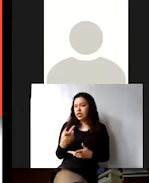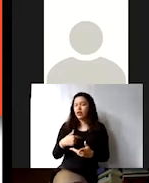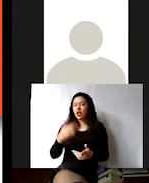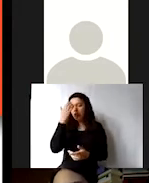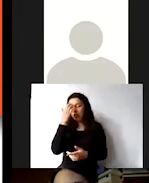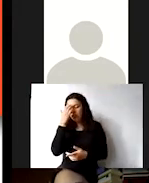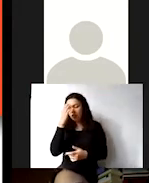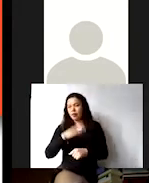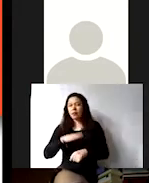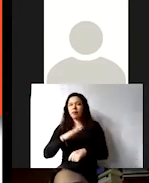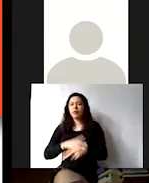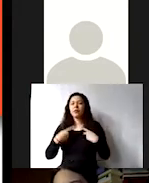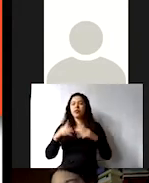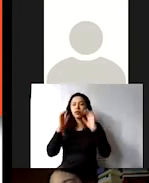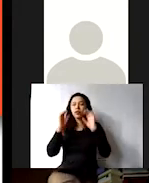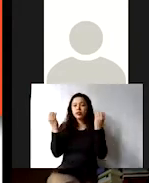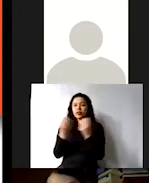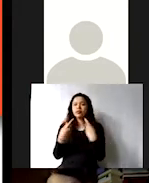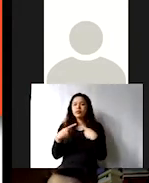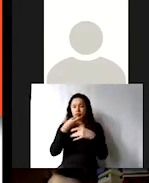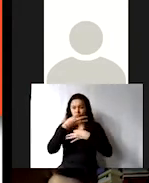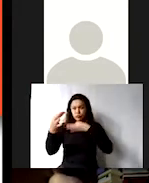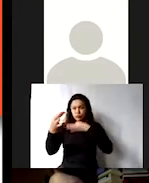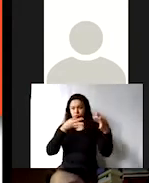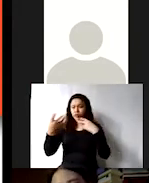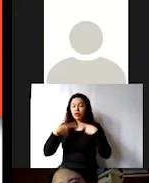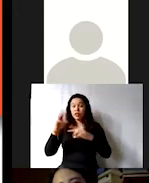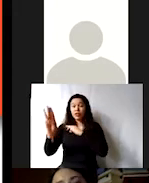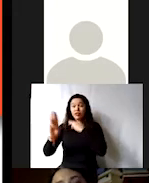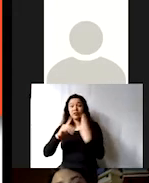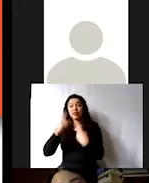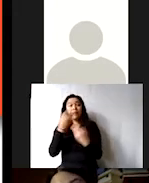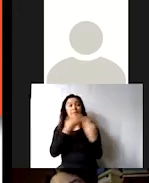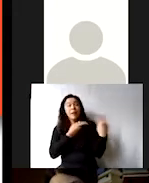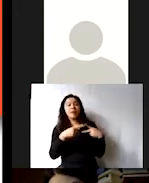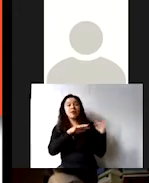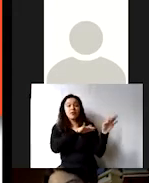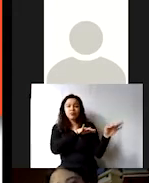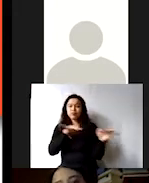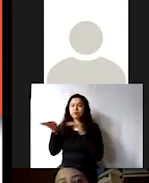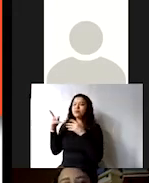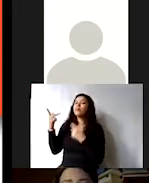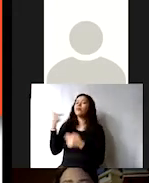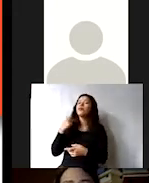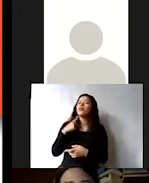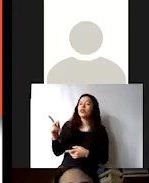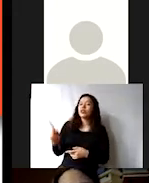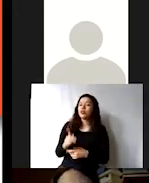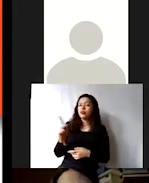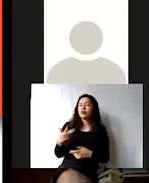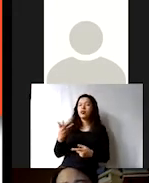de personas y organizaciones que esto está sucediendo en el mundo, que esto está sucediendo en la política pública, que esto está sucediendo